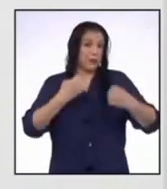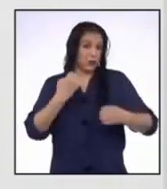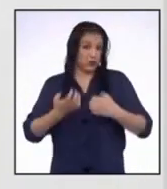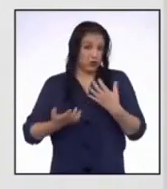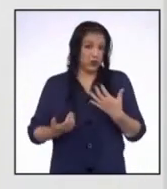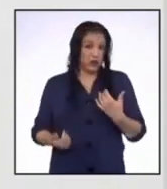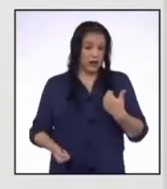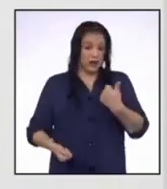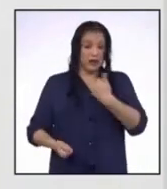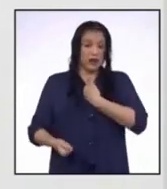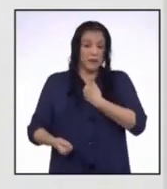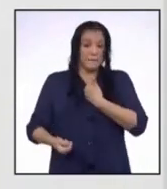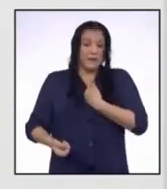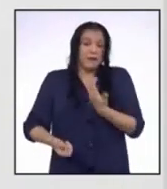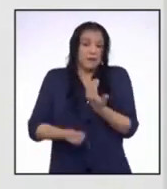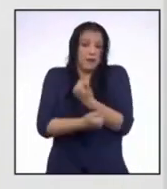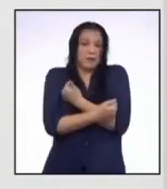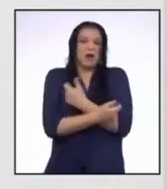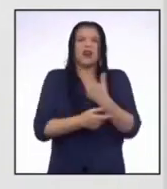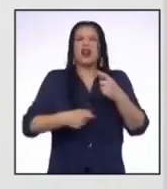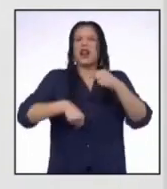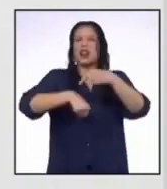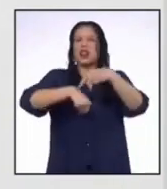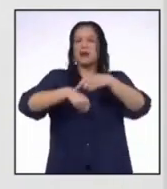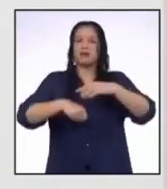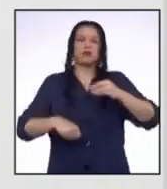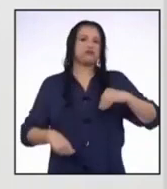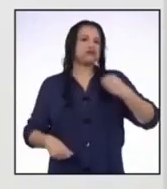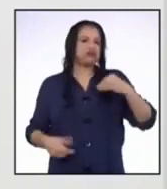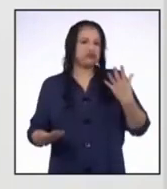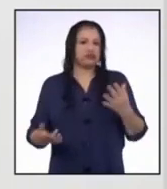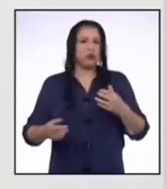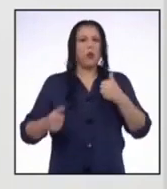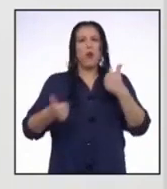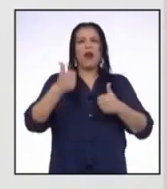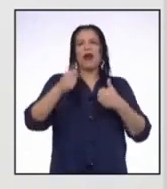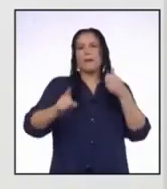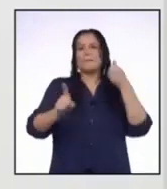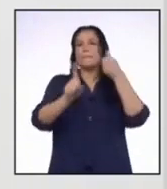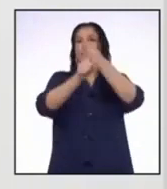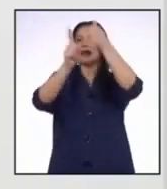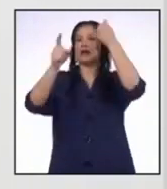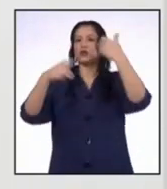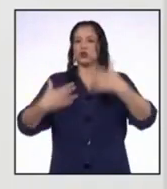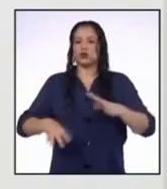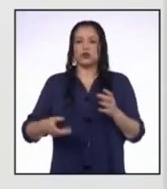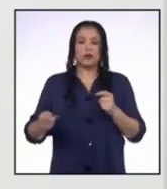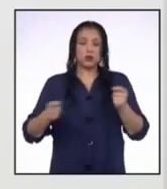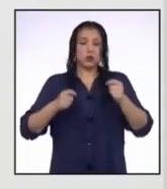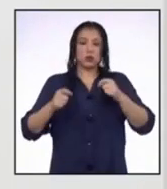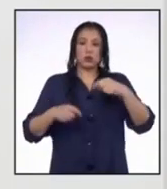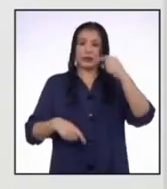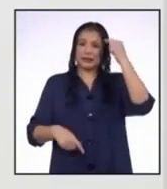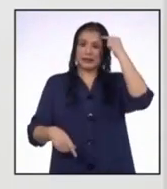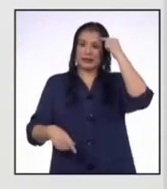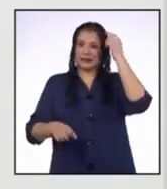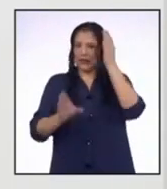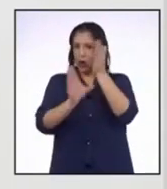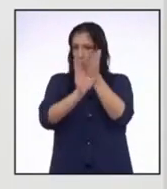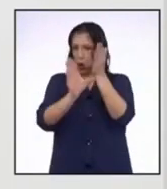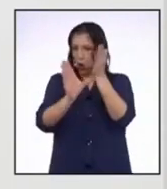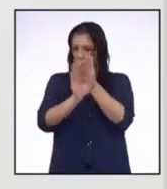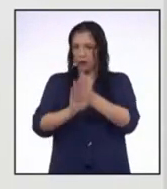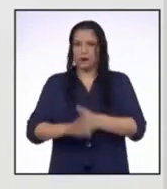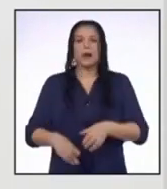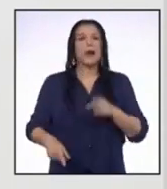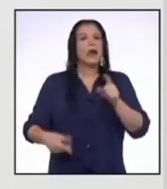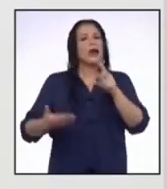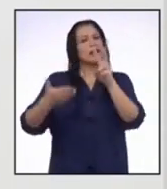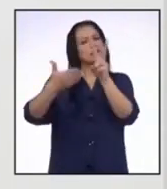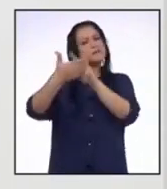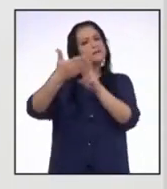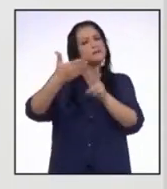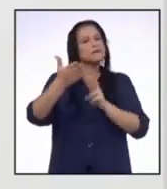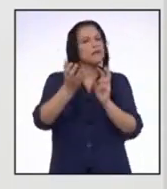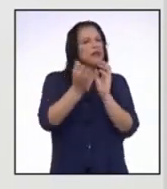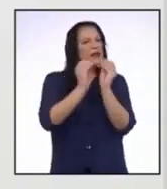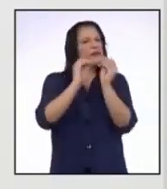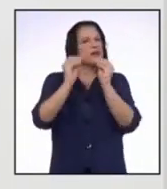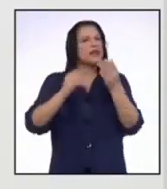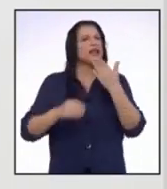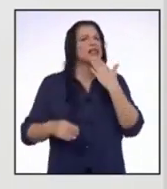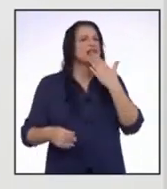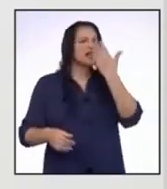y autoestima en la adolescencia. Impacto sobre el ajuste psicológico. Este texto fue adaptado